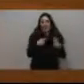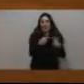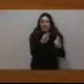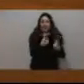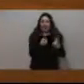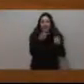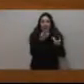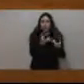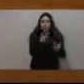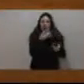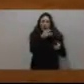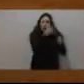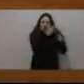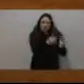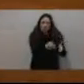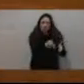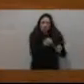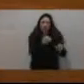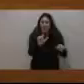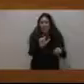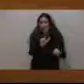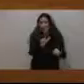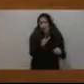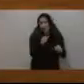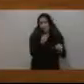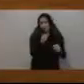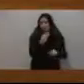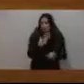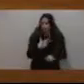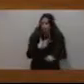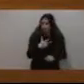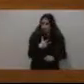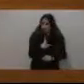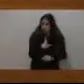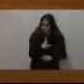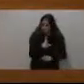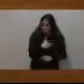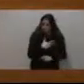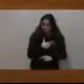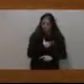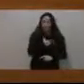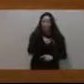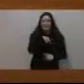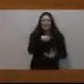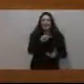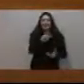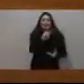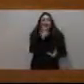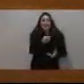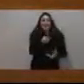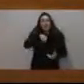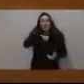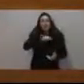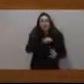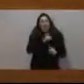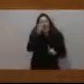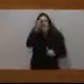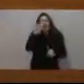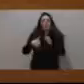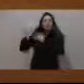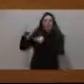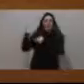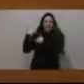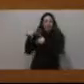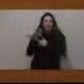licenciado en derecho, pero no haga como dicen que hacemos los economistas, que somos muy buenos prediciendo el pasado. No caigamos en